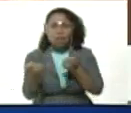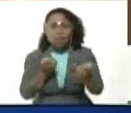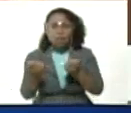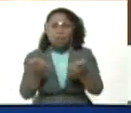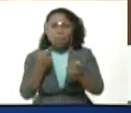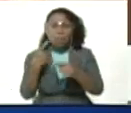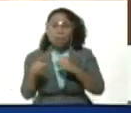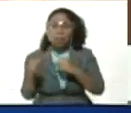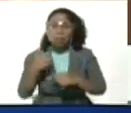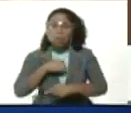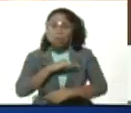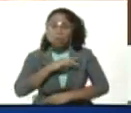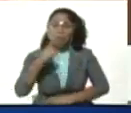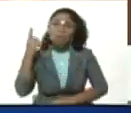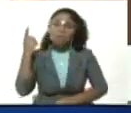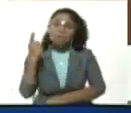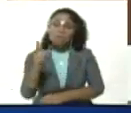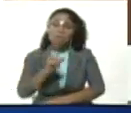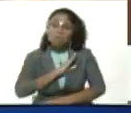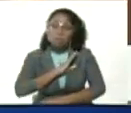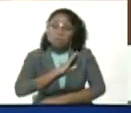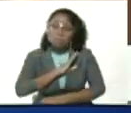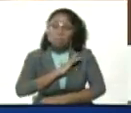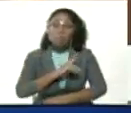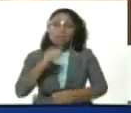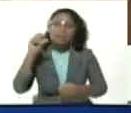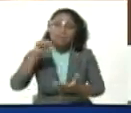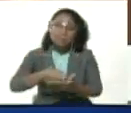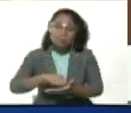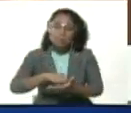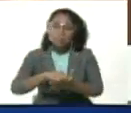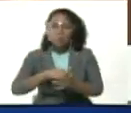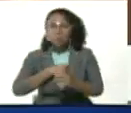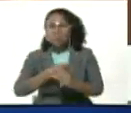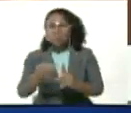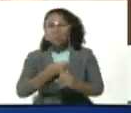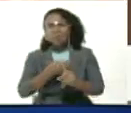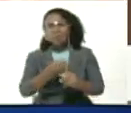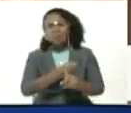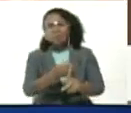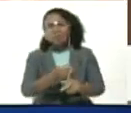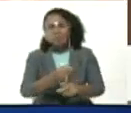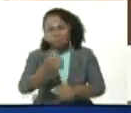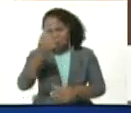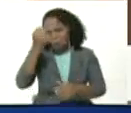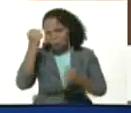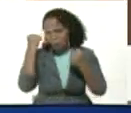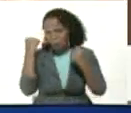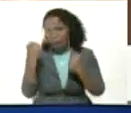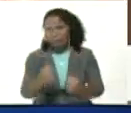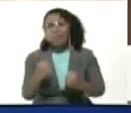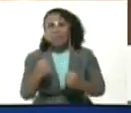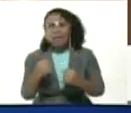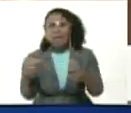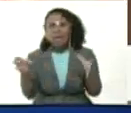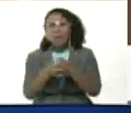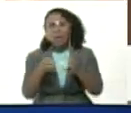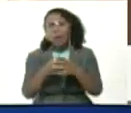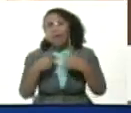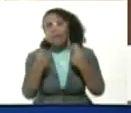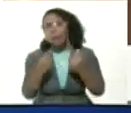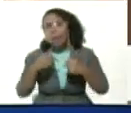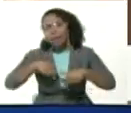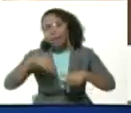Pero tenemos nosotros en medio de una tortura tan brutal contra el cuerpo económico del